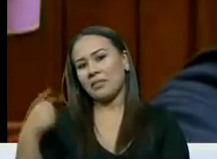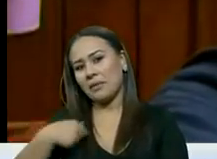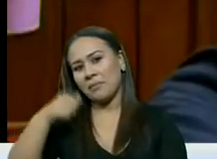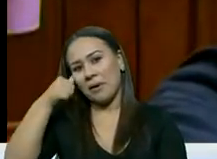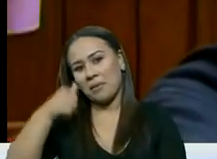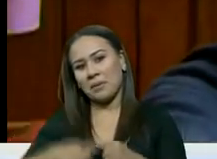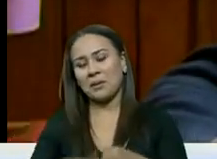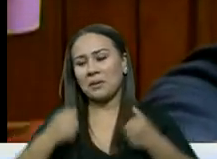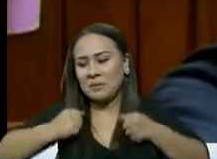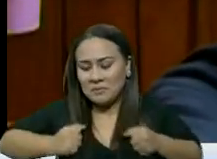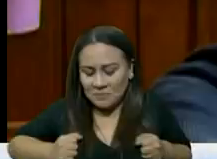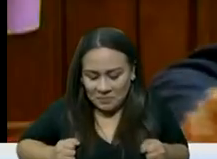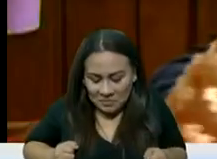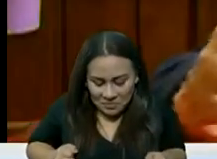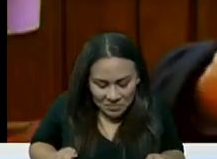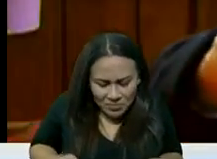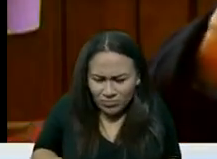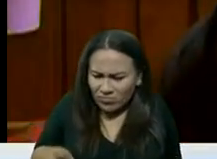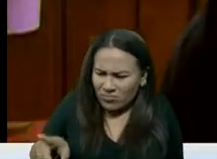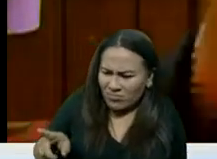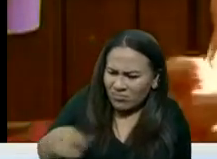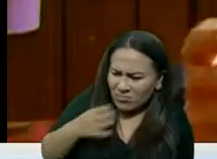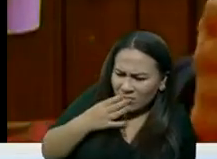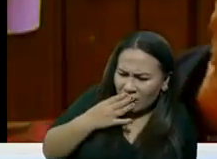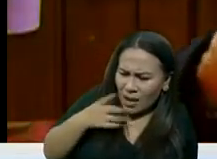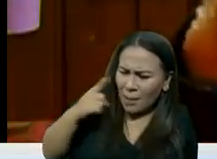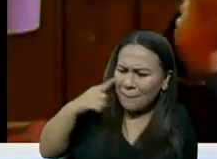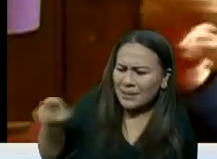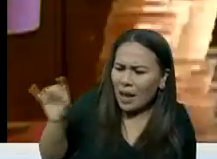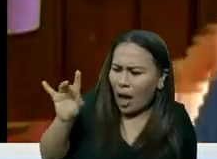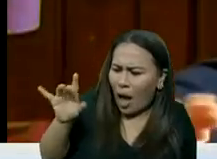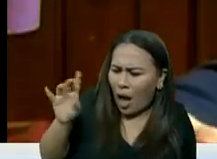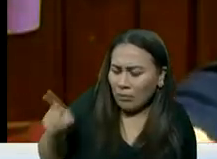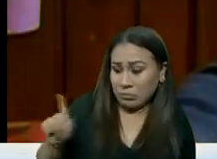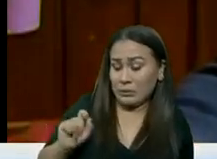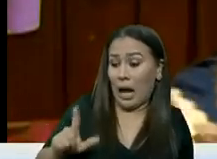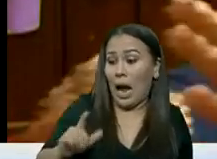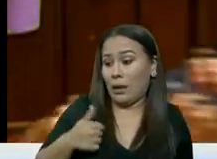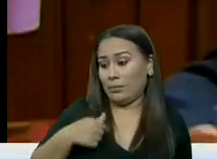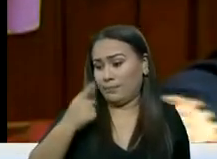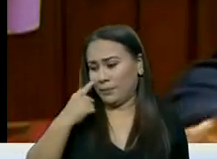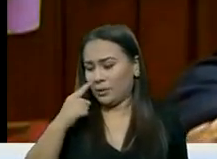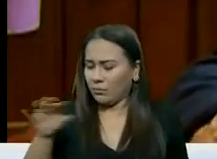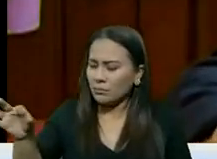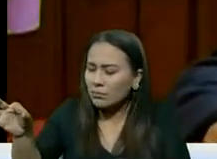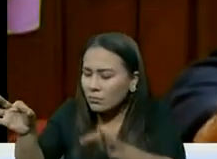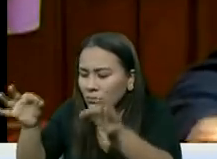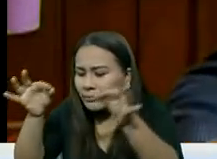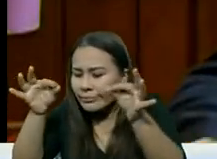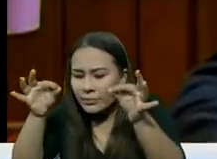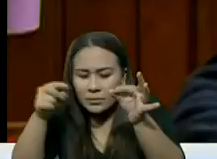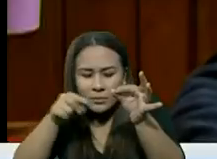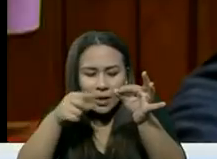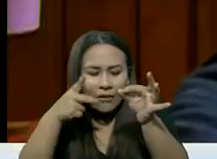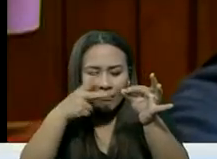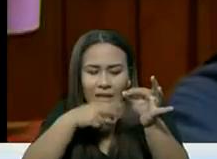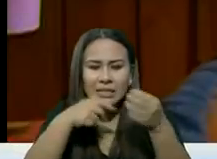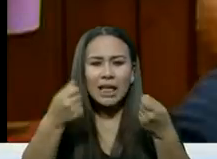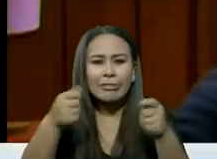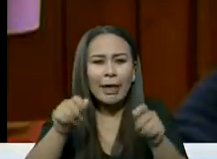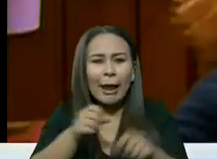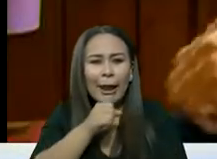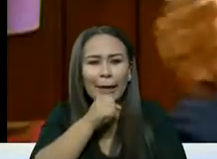poco así, no, aparentaban lujo desde lejos, pero uno viendo de cerca veía que era tela